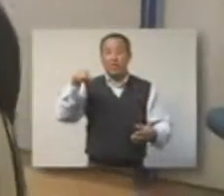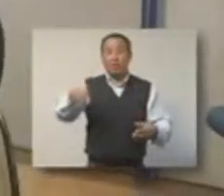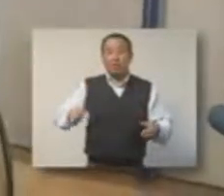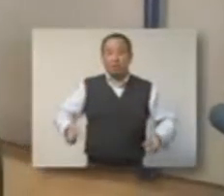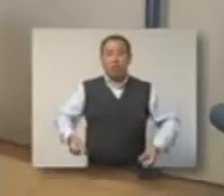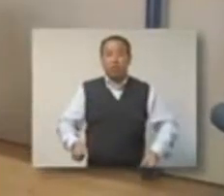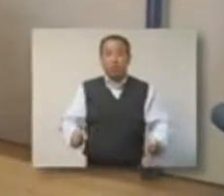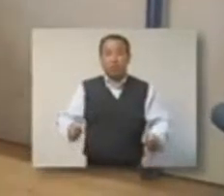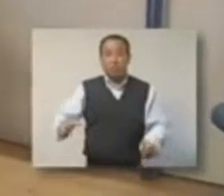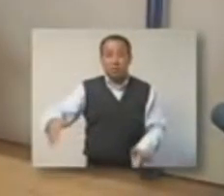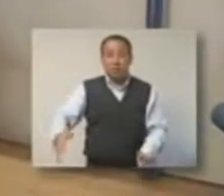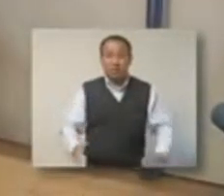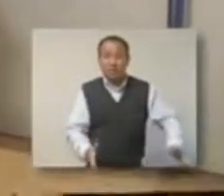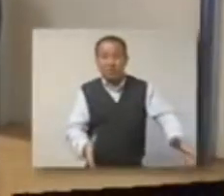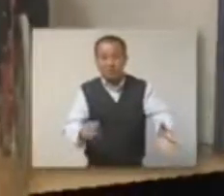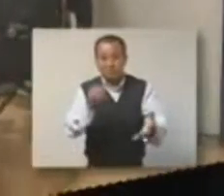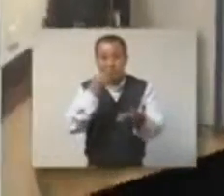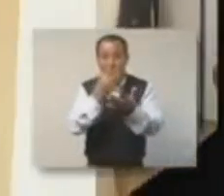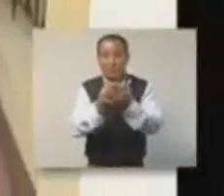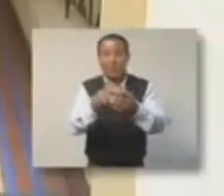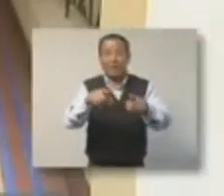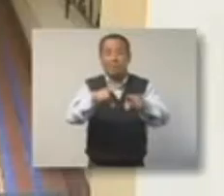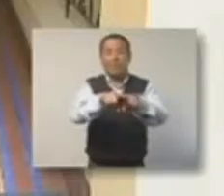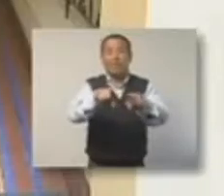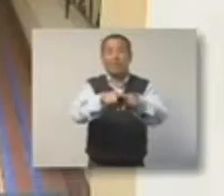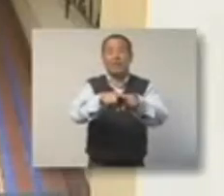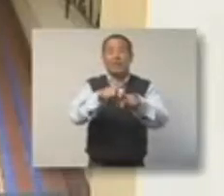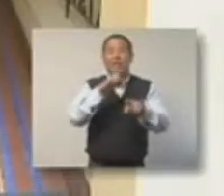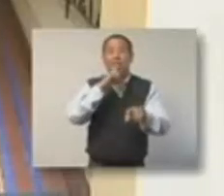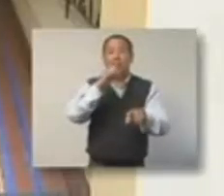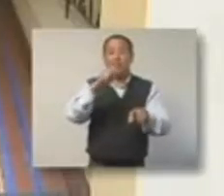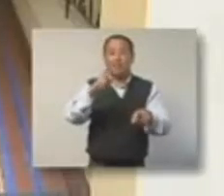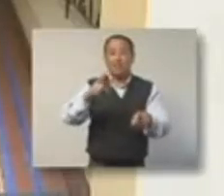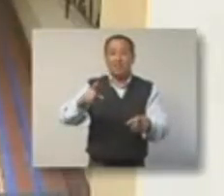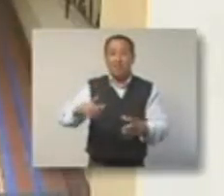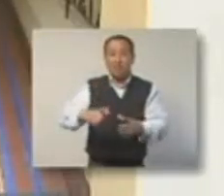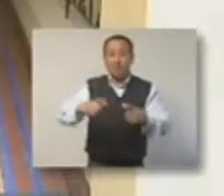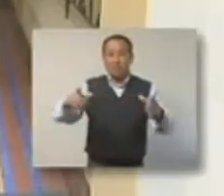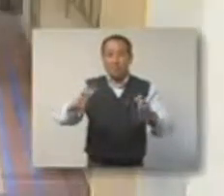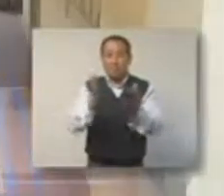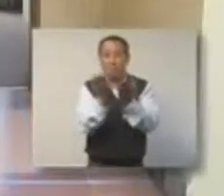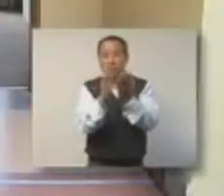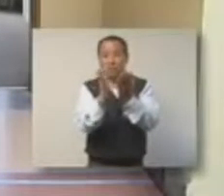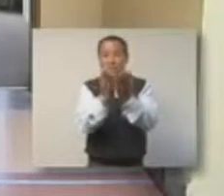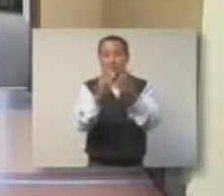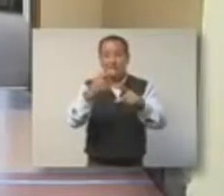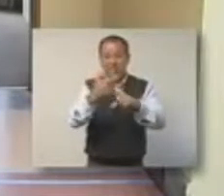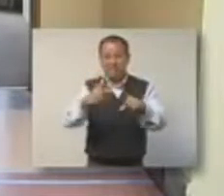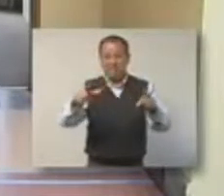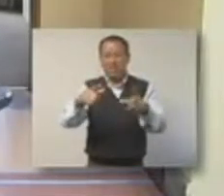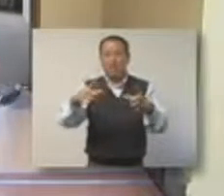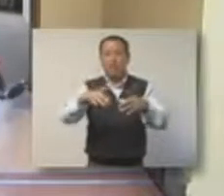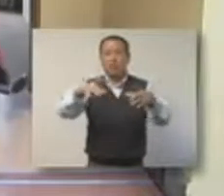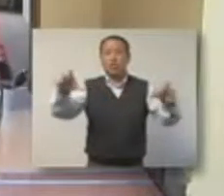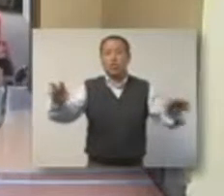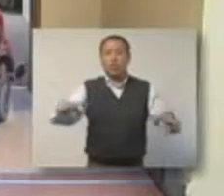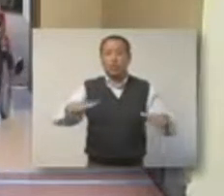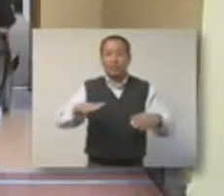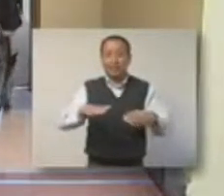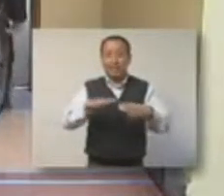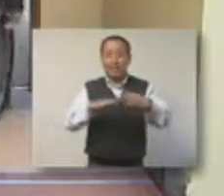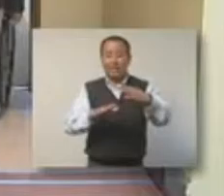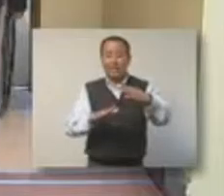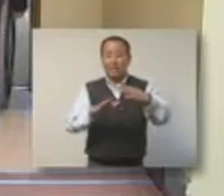libertad. Además, es importante considerar que estos pasadizos y puertas interiores no tengan desniveles